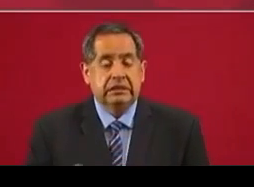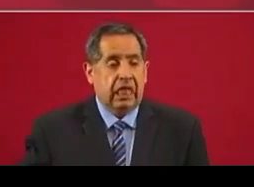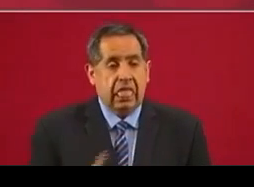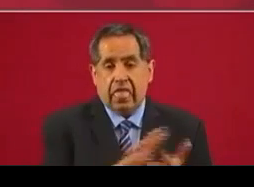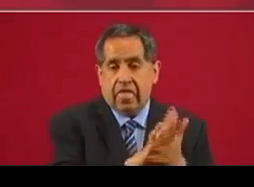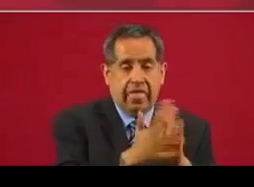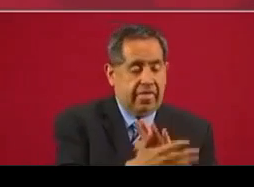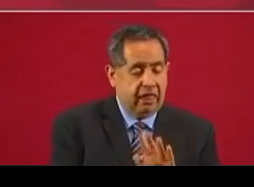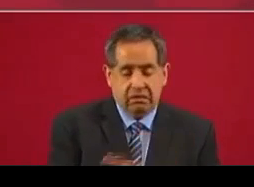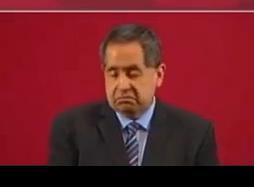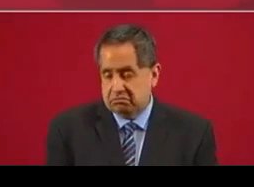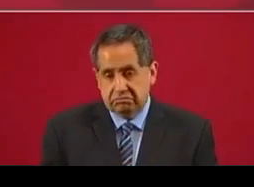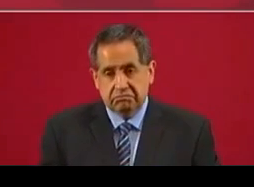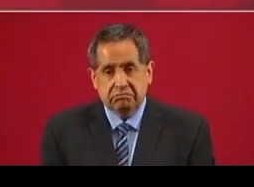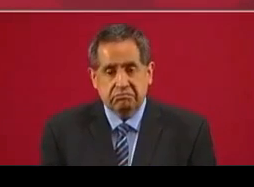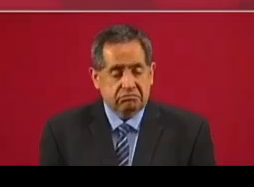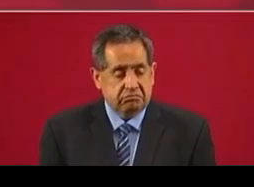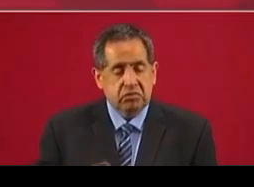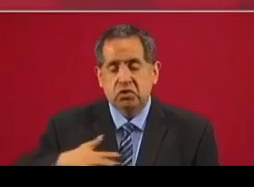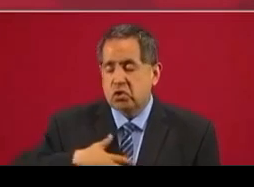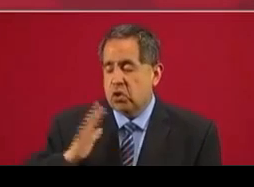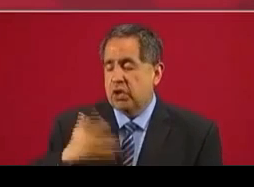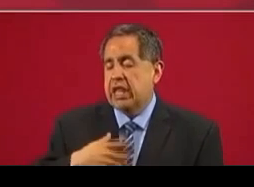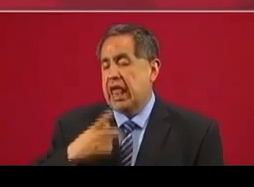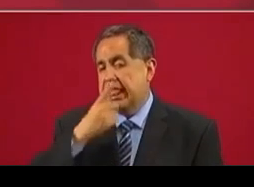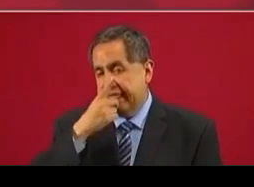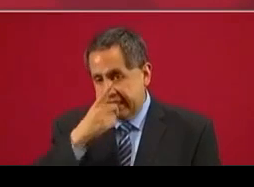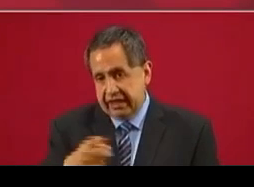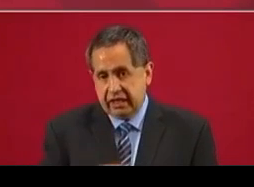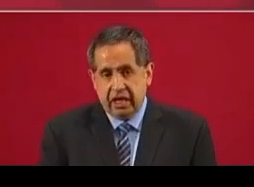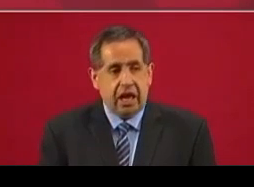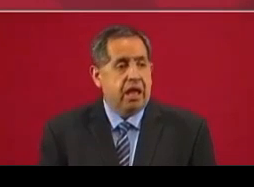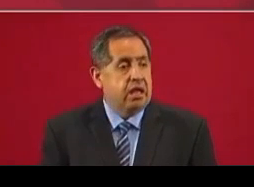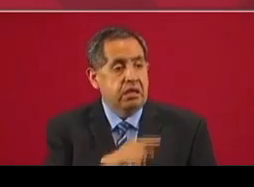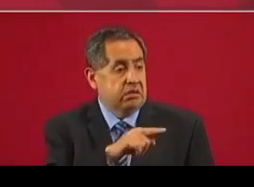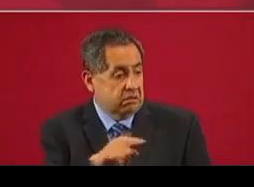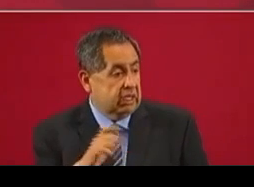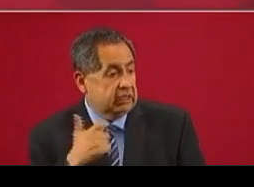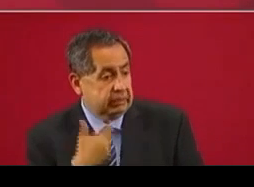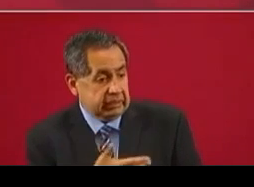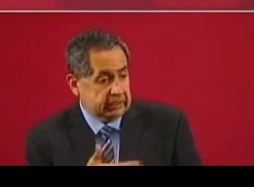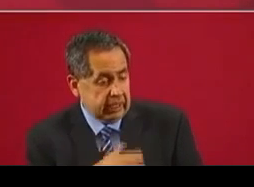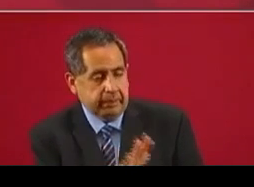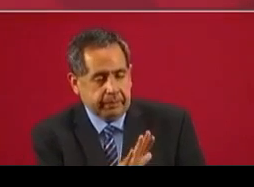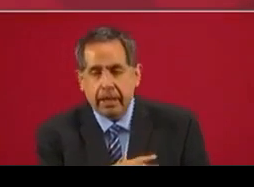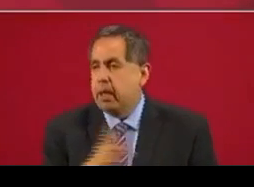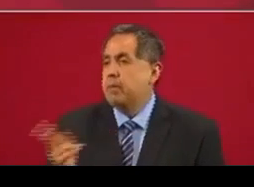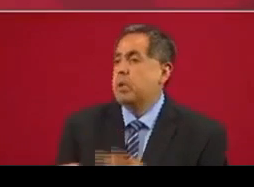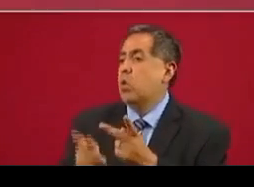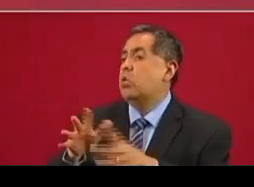como lo he venido diciendo consulta ciudadana